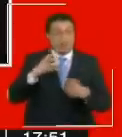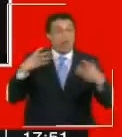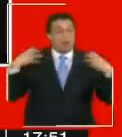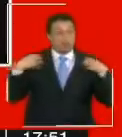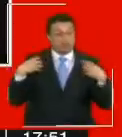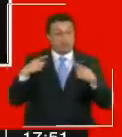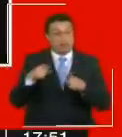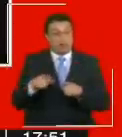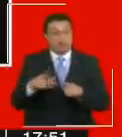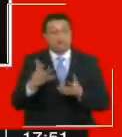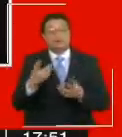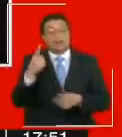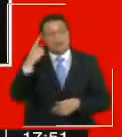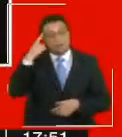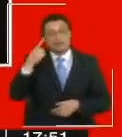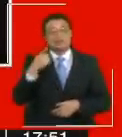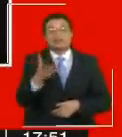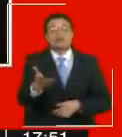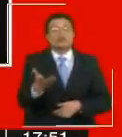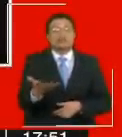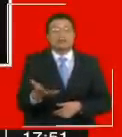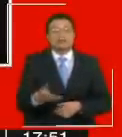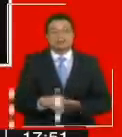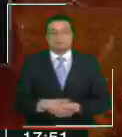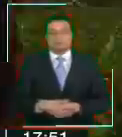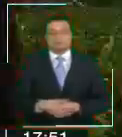irresponsabilidad? Finalmente, ¿usted a qué lo atribuye?